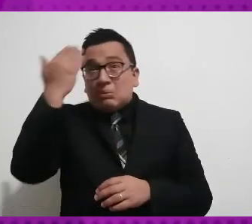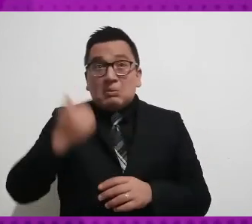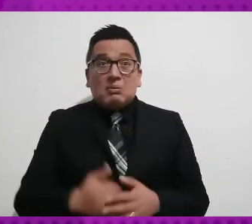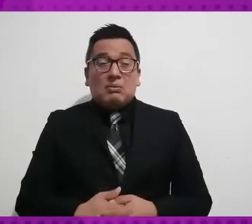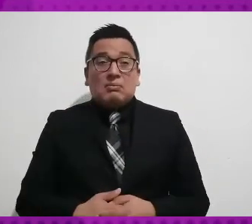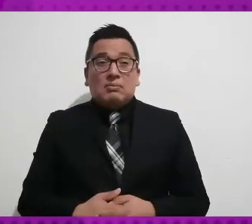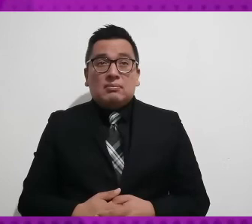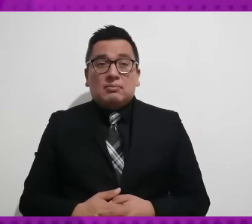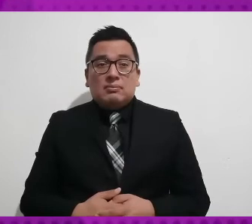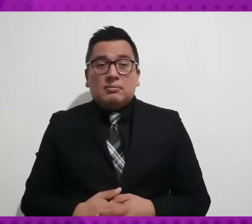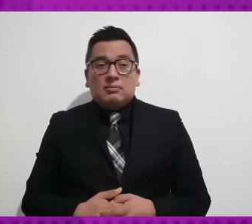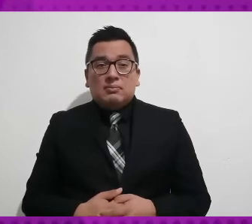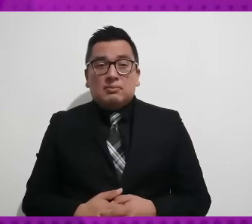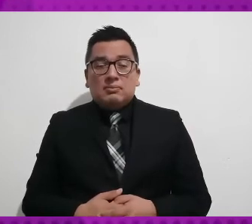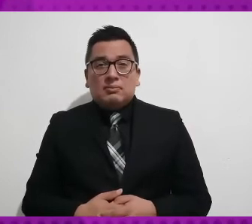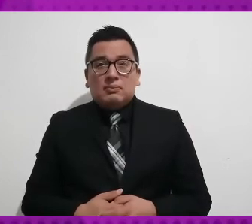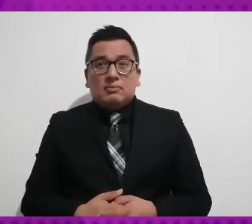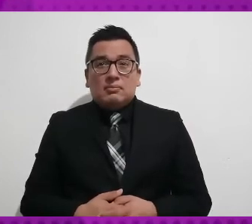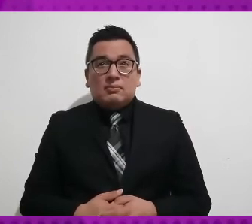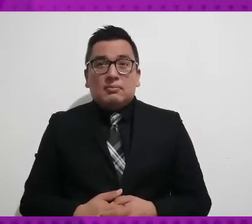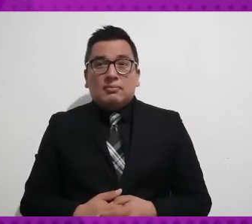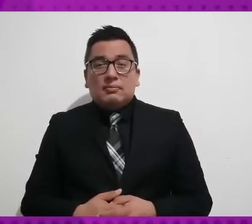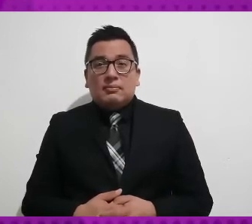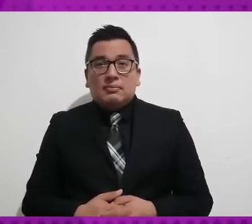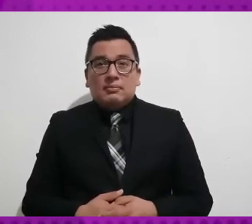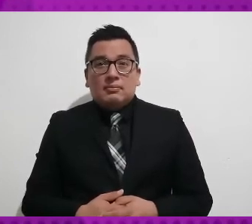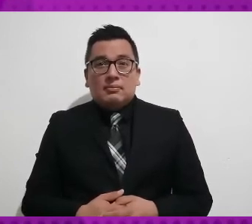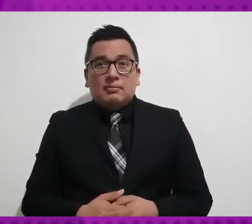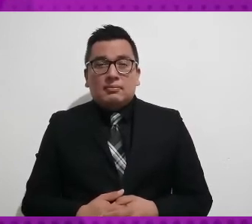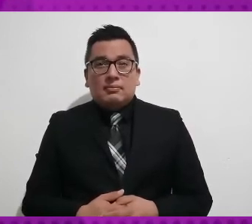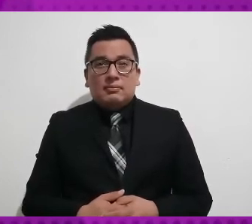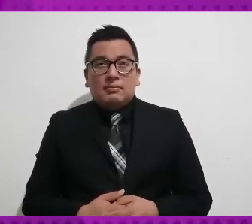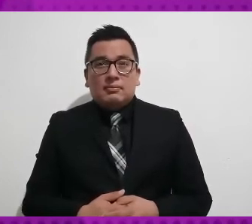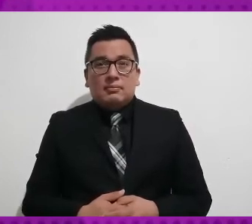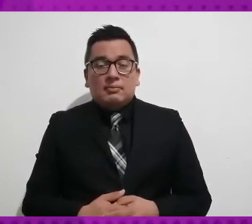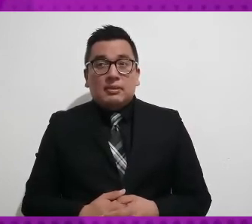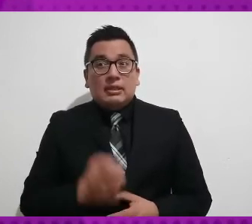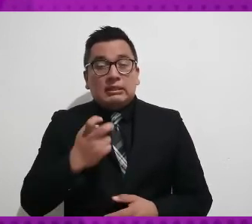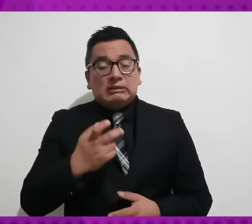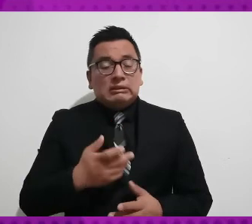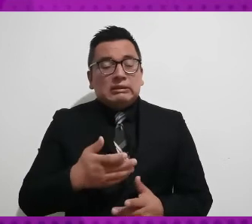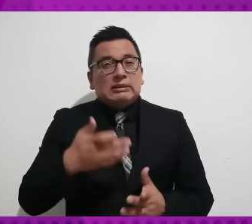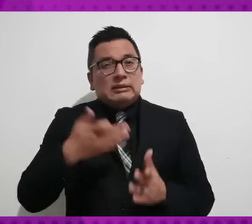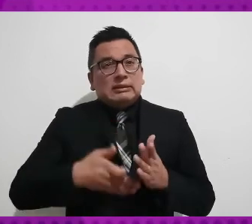poder tiene ese cargo al que se postulan. Y allí, sí, me parece, hay una